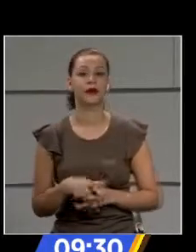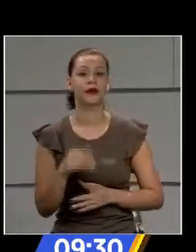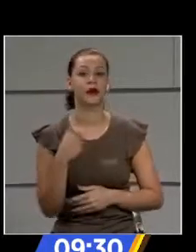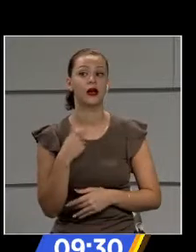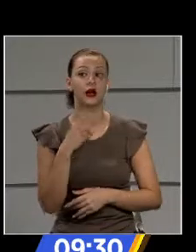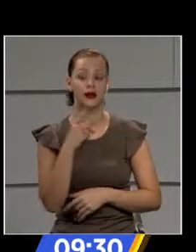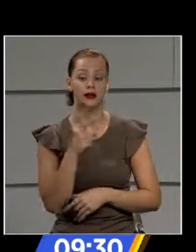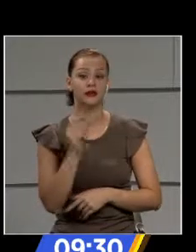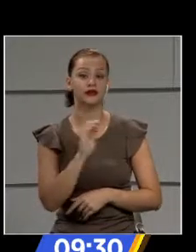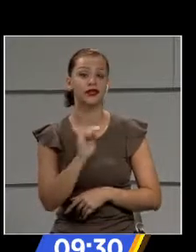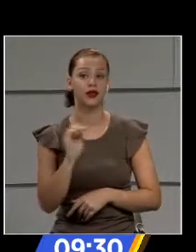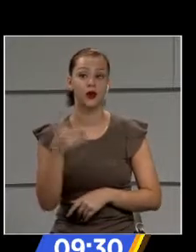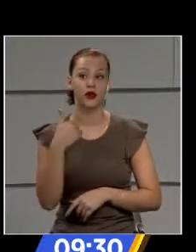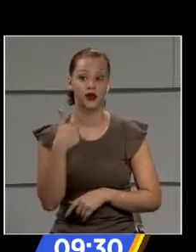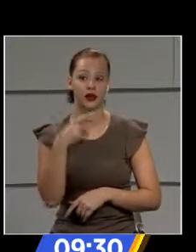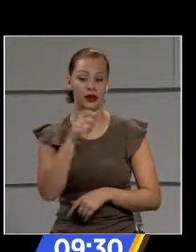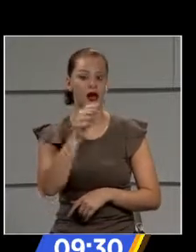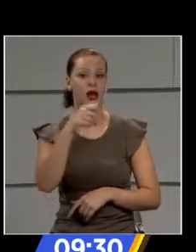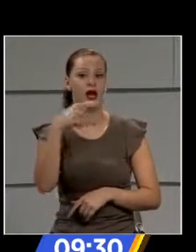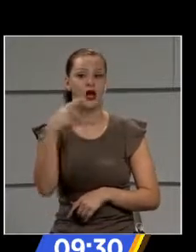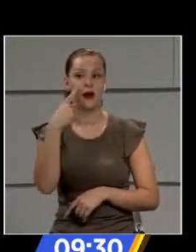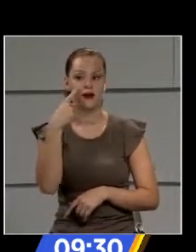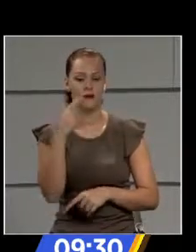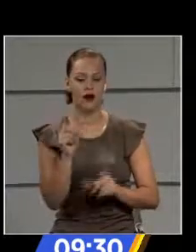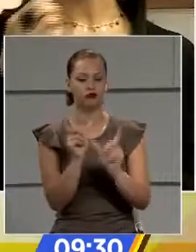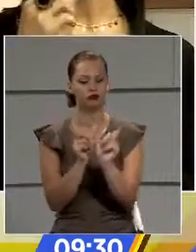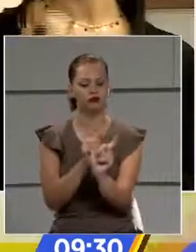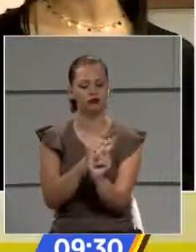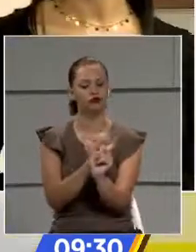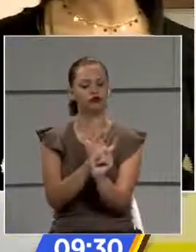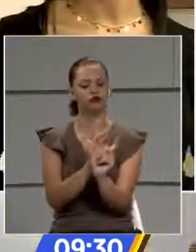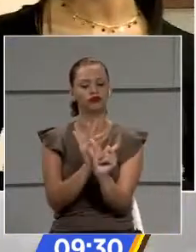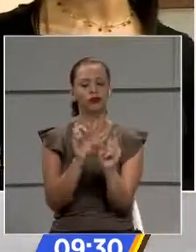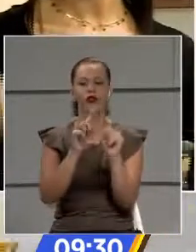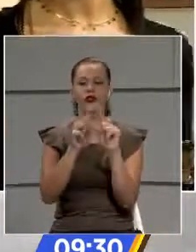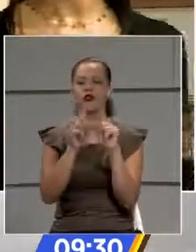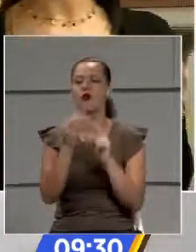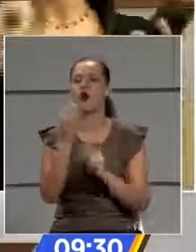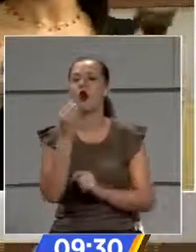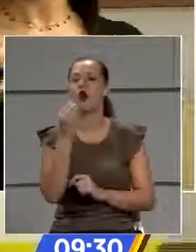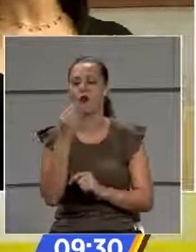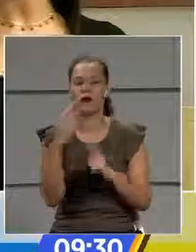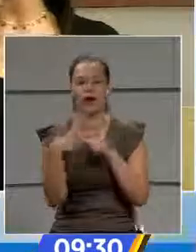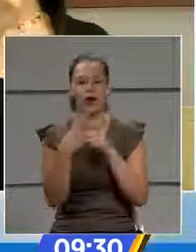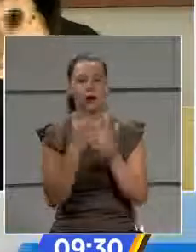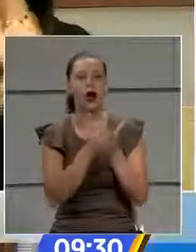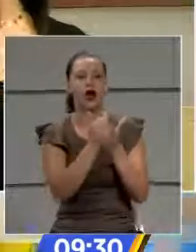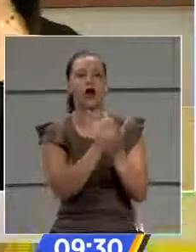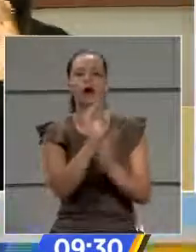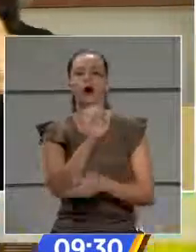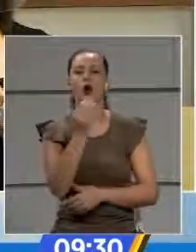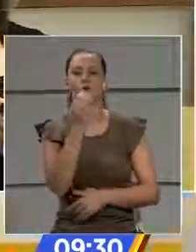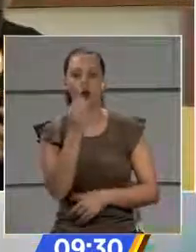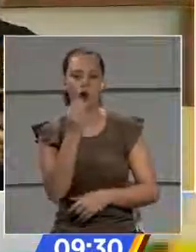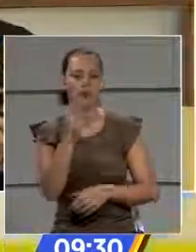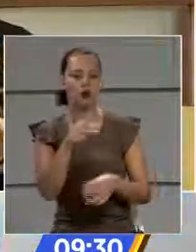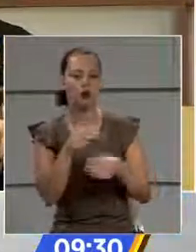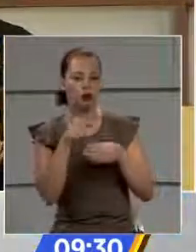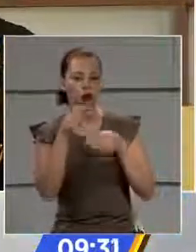con los niños que tienen aquí la aplicación, van a ver que hay diferentes cosas de comer. Muy bien, vamos a irle ayudando al niño a que coma. Démosle jugo.